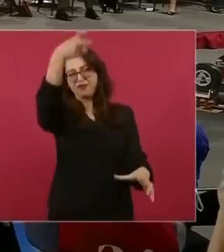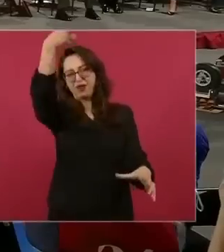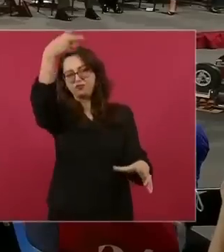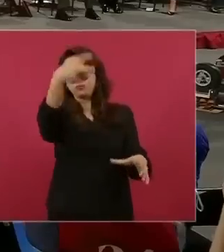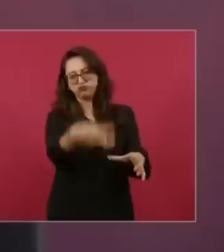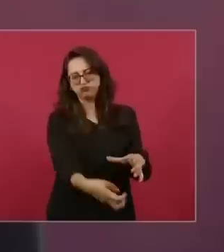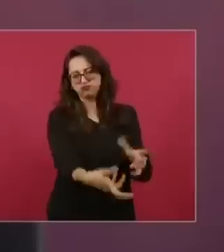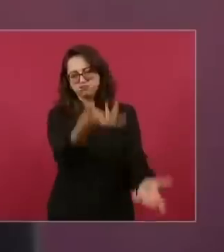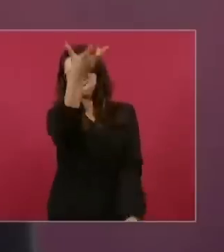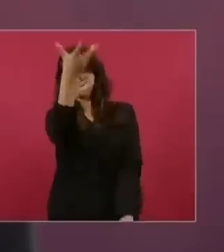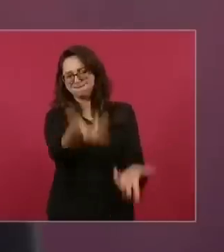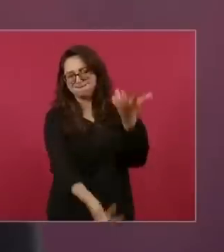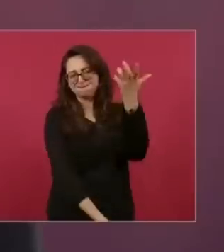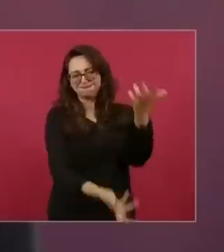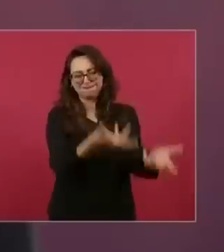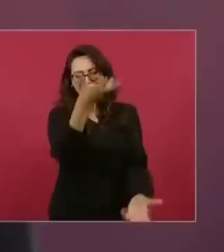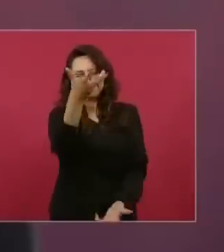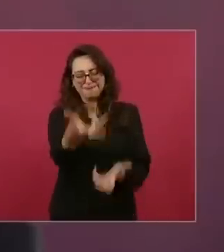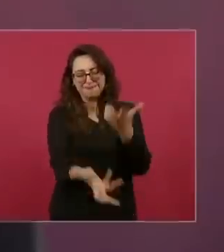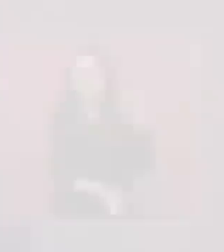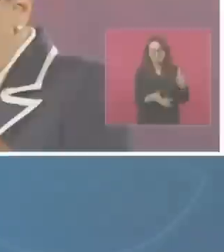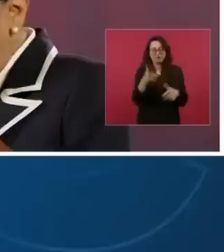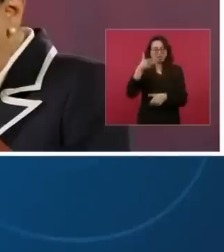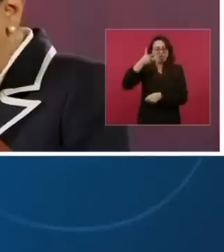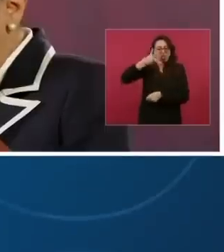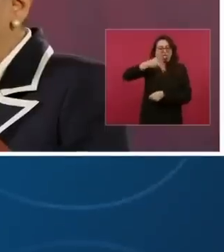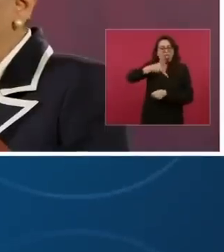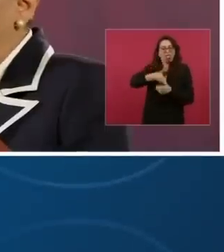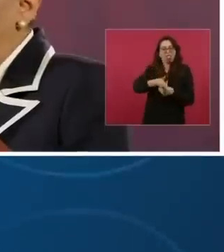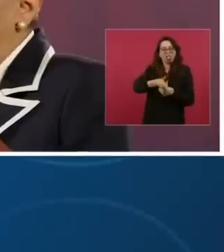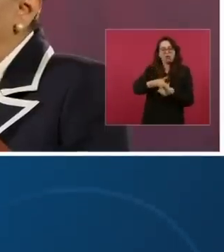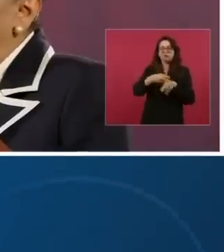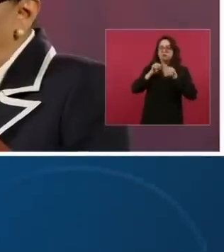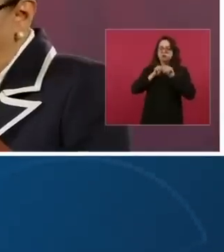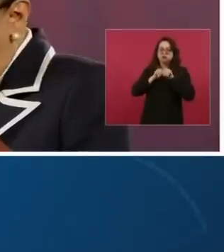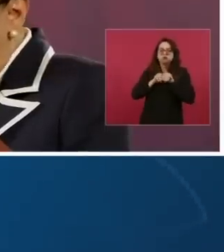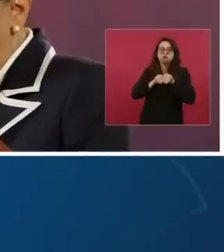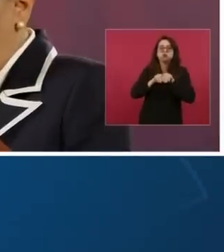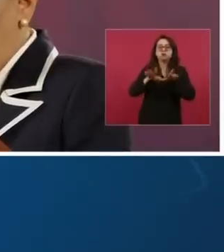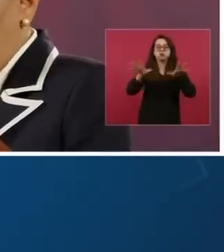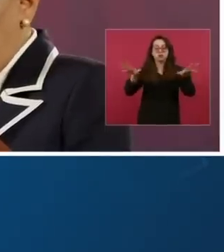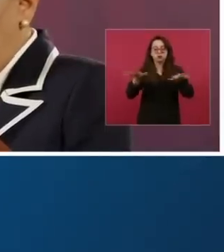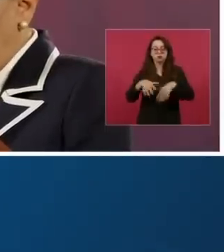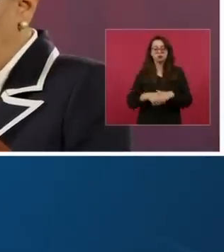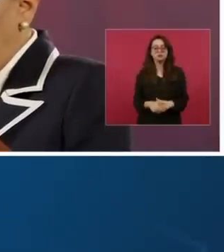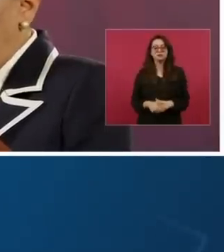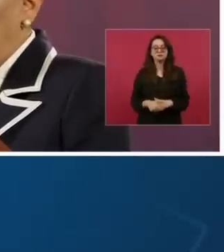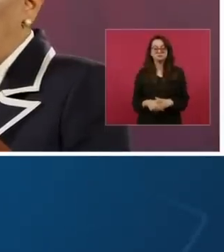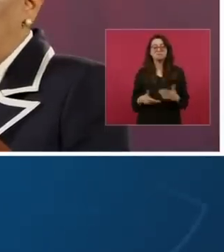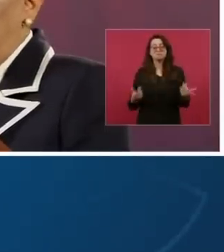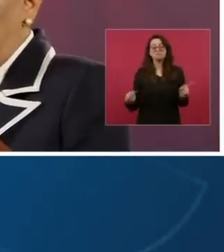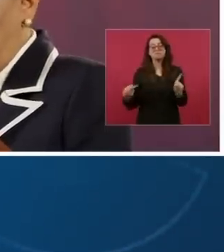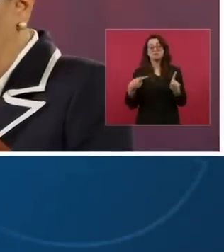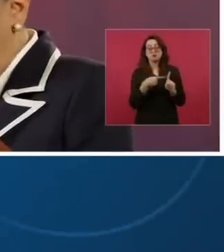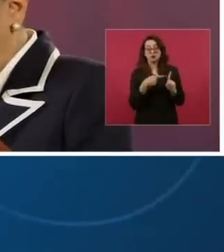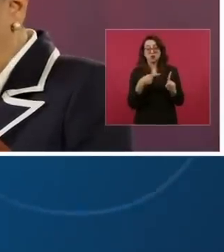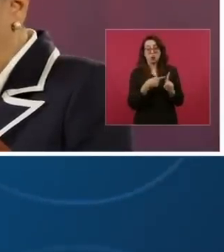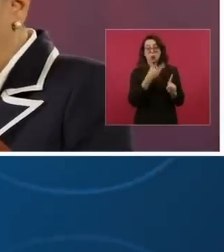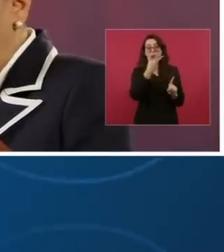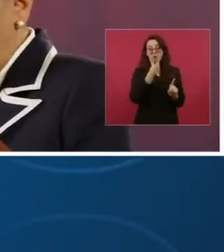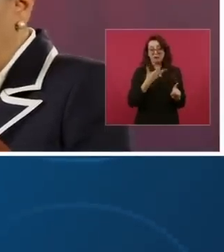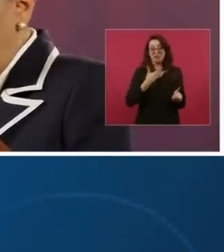Según los primeros informes de la Fiscalía del Estado, el sujeto se encontraba